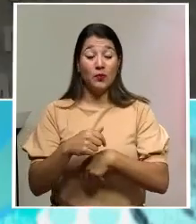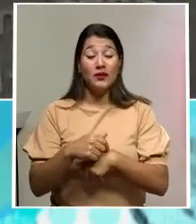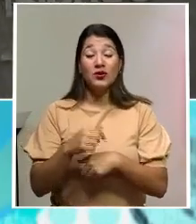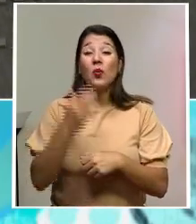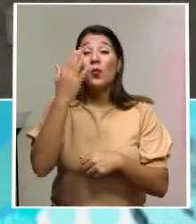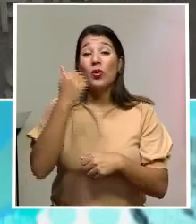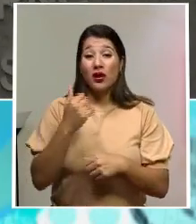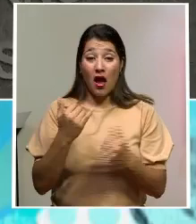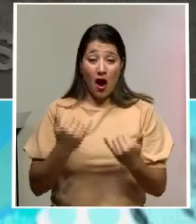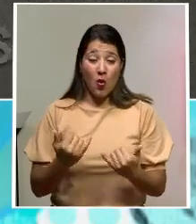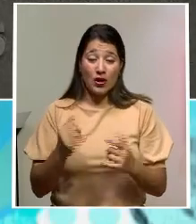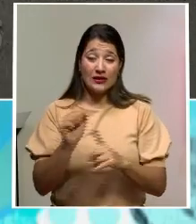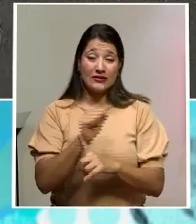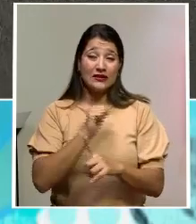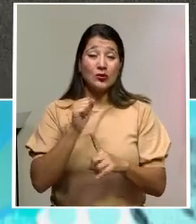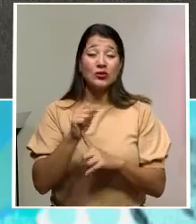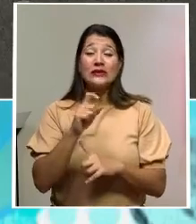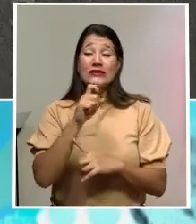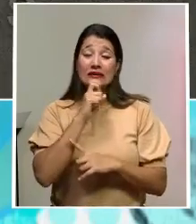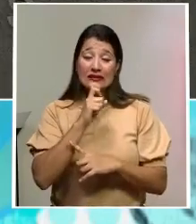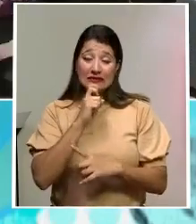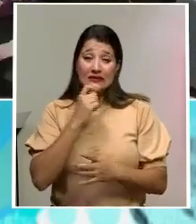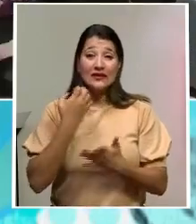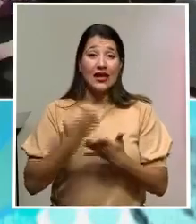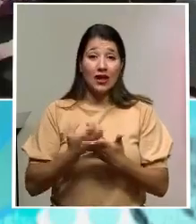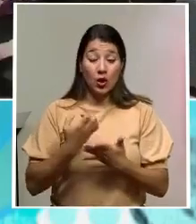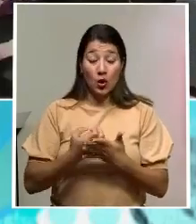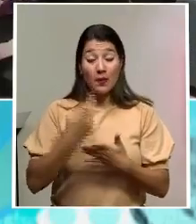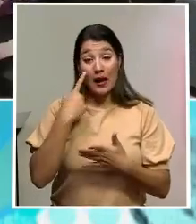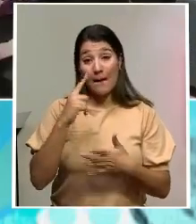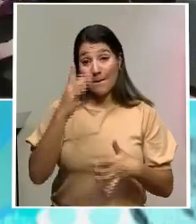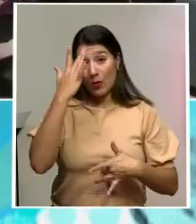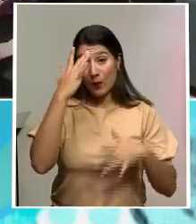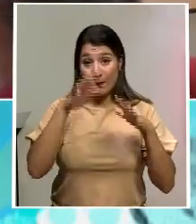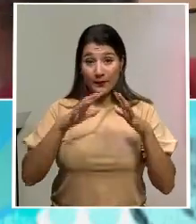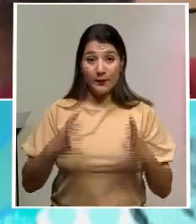crítica económicamente que está viviendo el país por la pandemia.